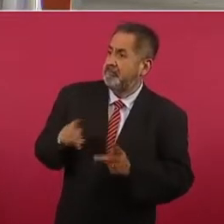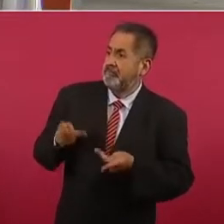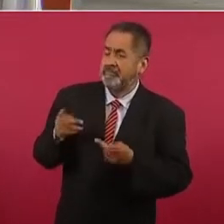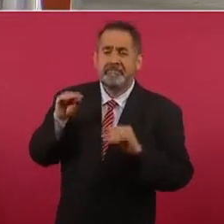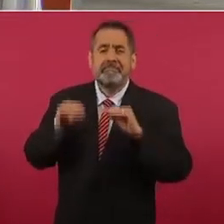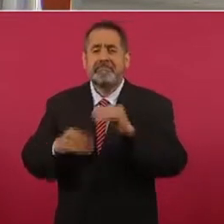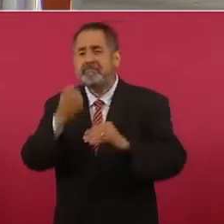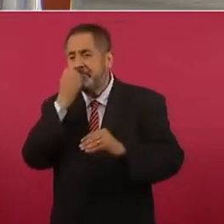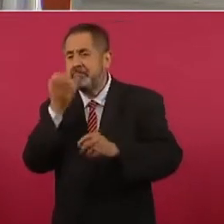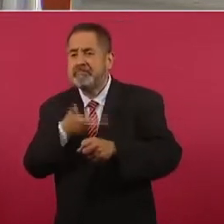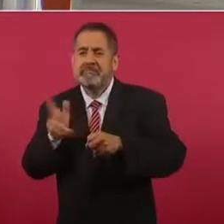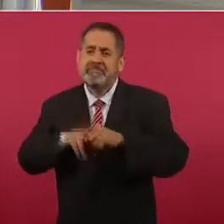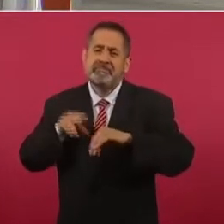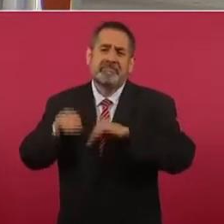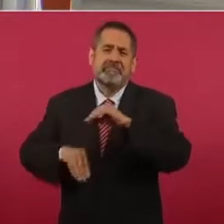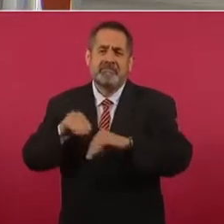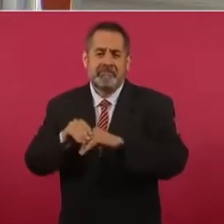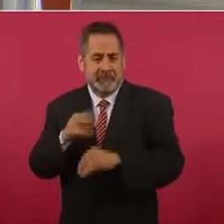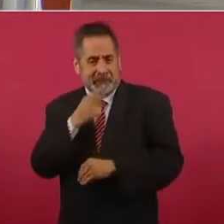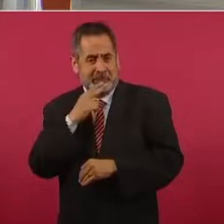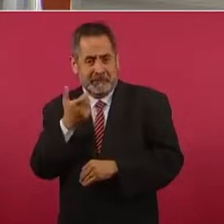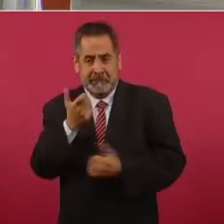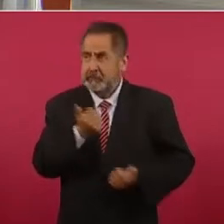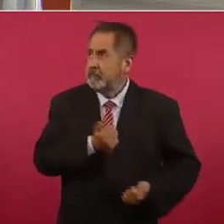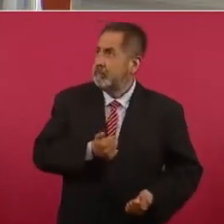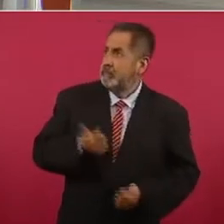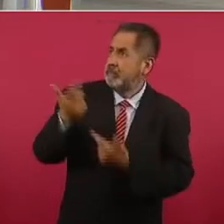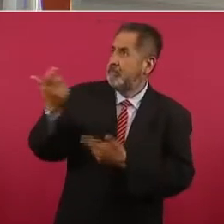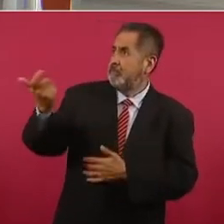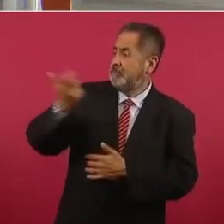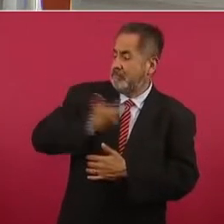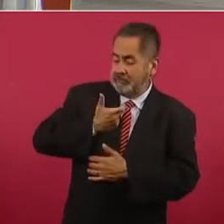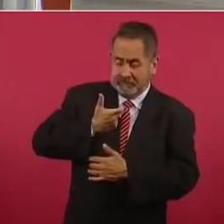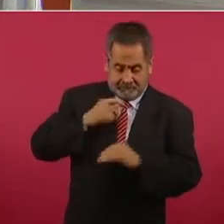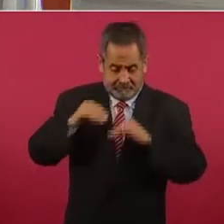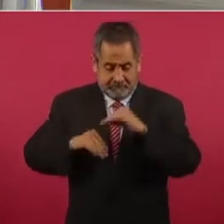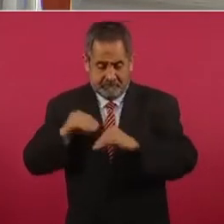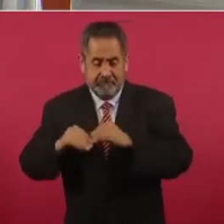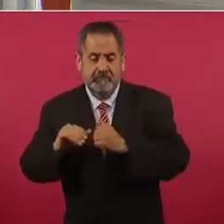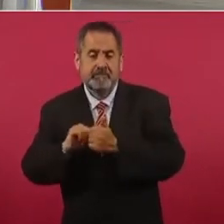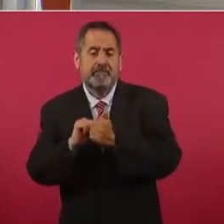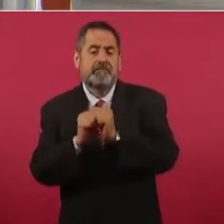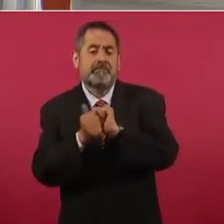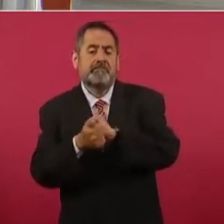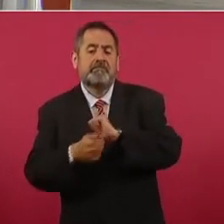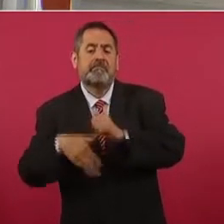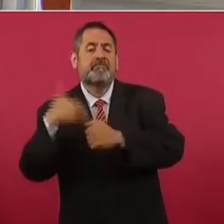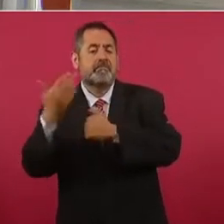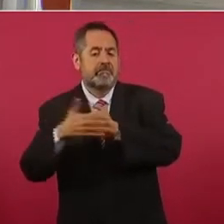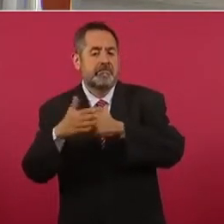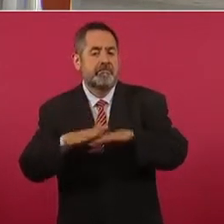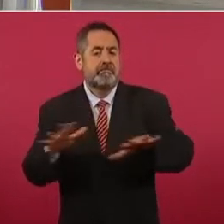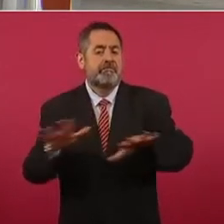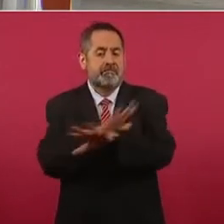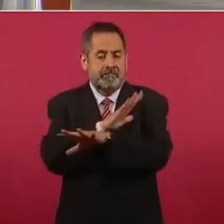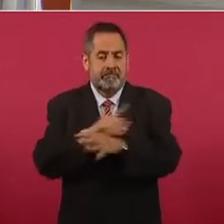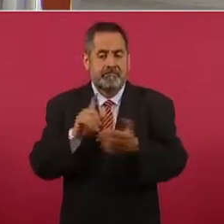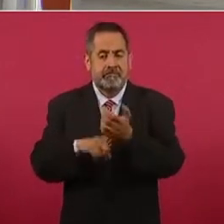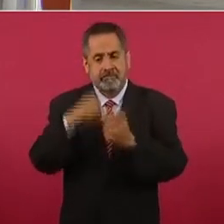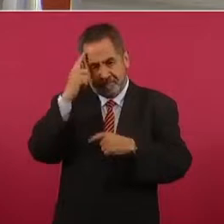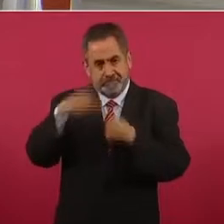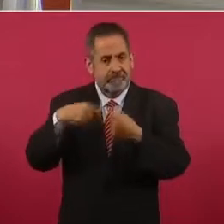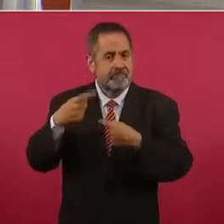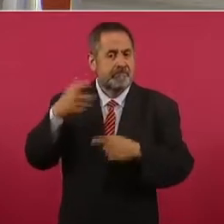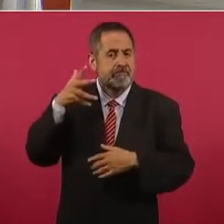claro, usar el dinero para preparar la transición, el cambio hacia lo que viene en el